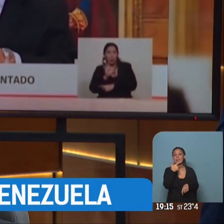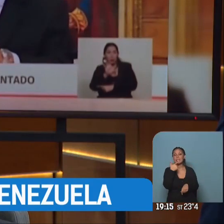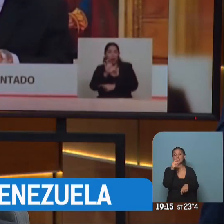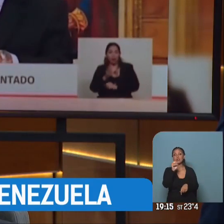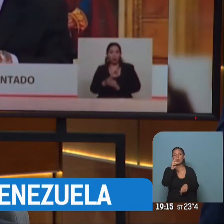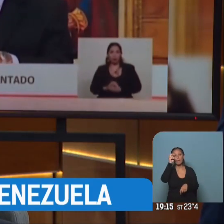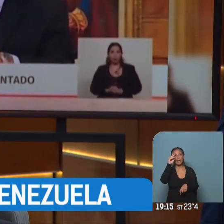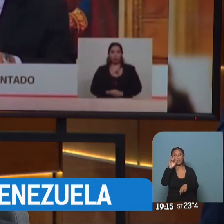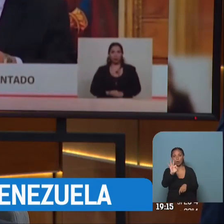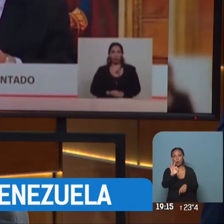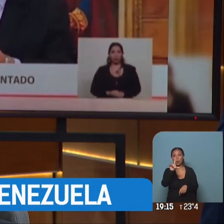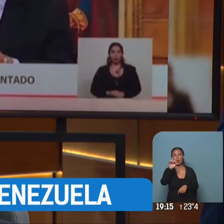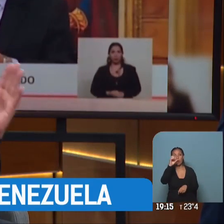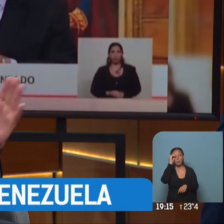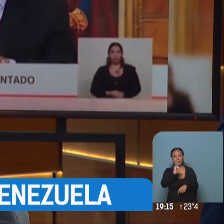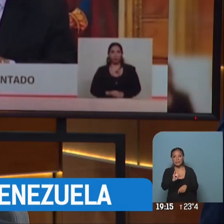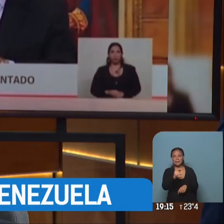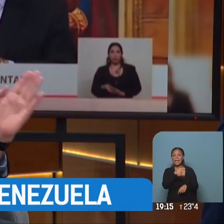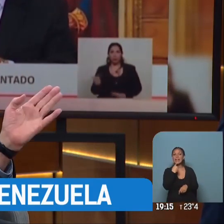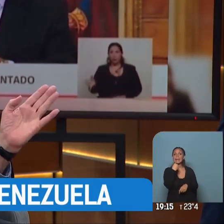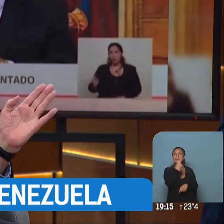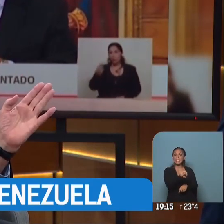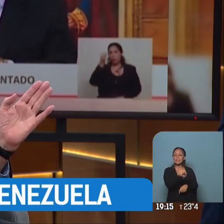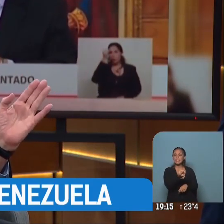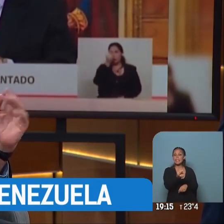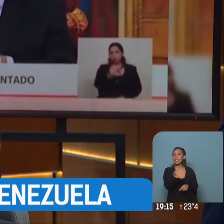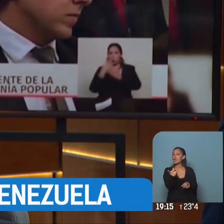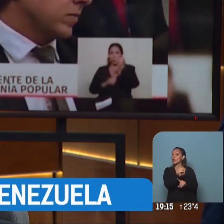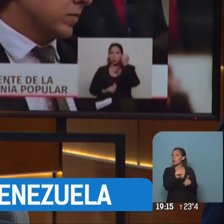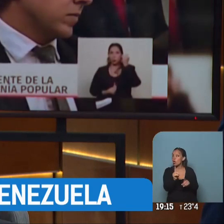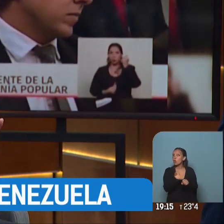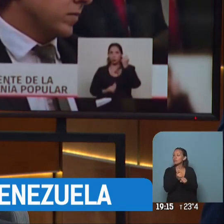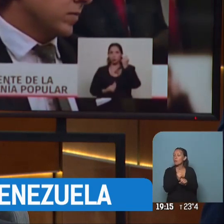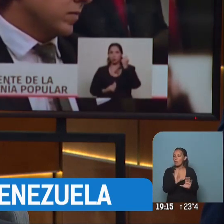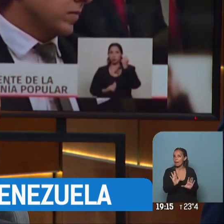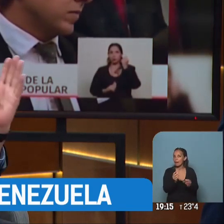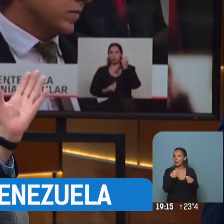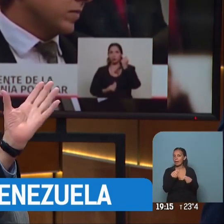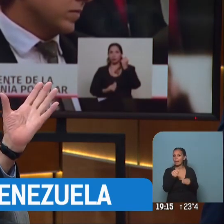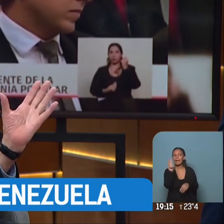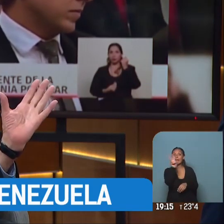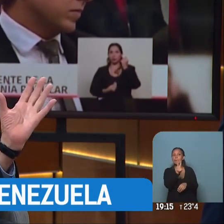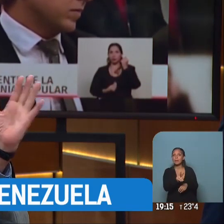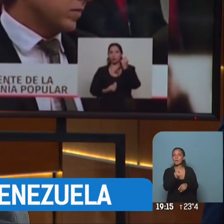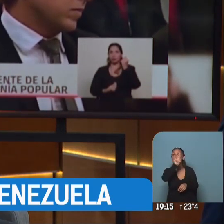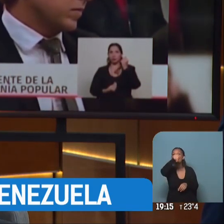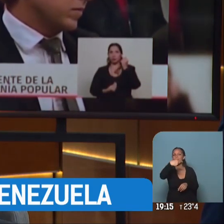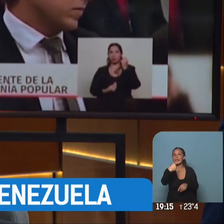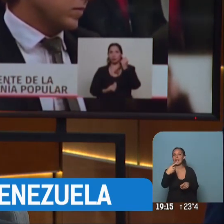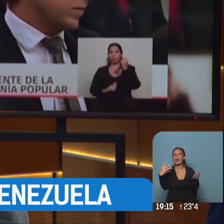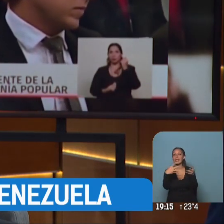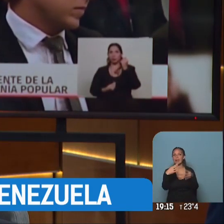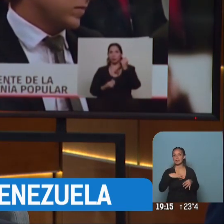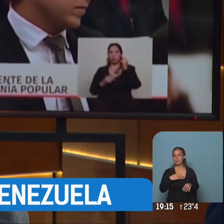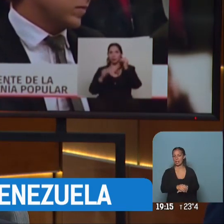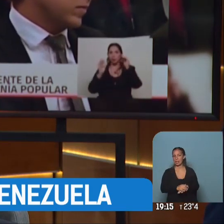López, señala que lo que hay que evitar en todas las circunstancias es que en Venezuela estalle una guerra civil y que por lo tanto hay